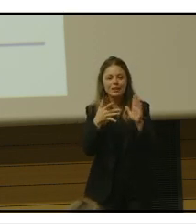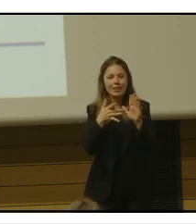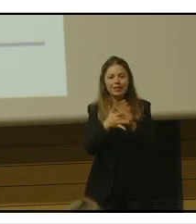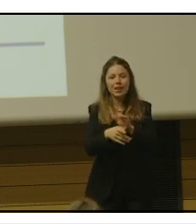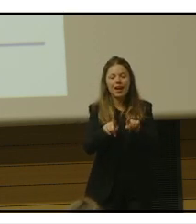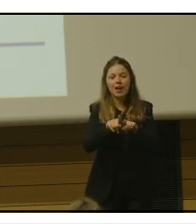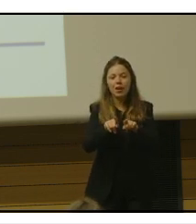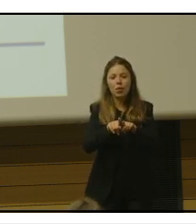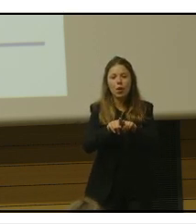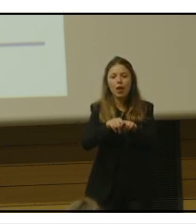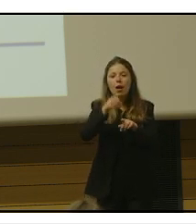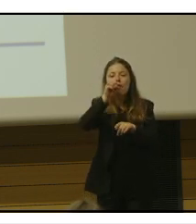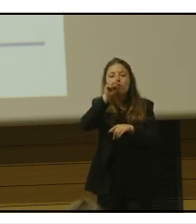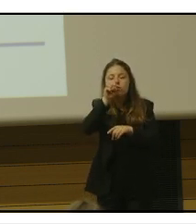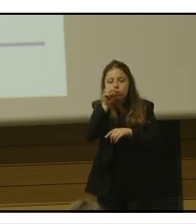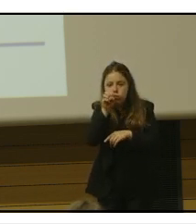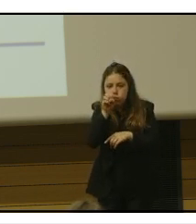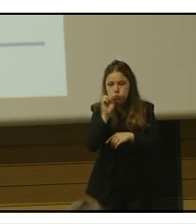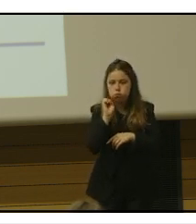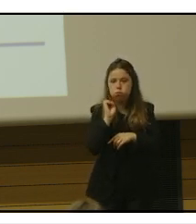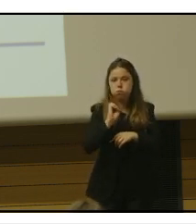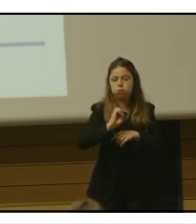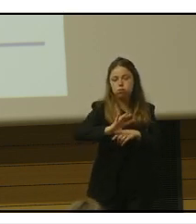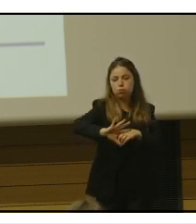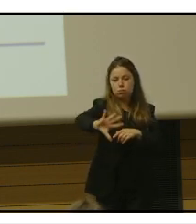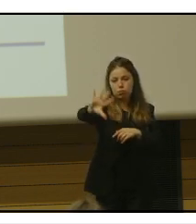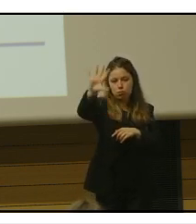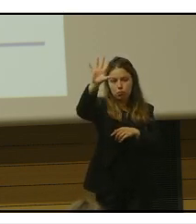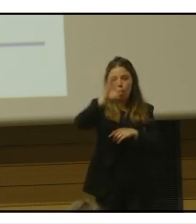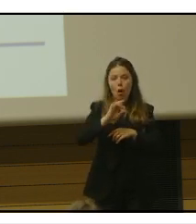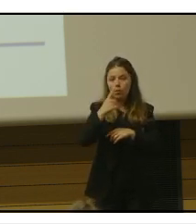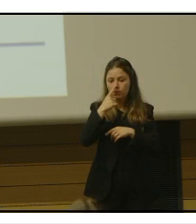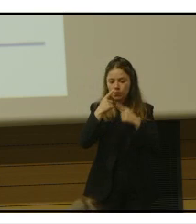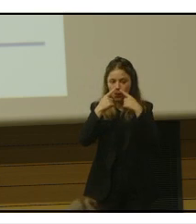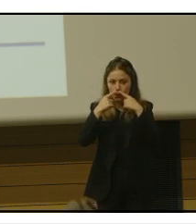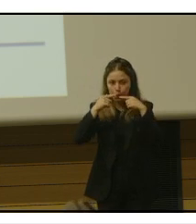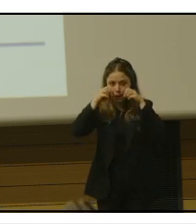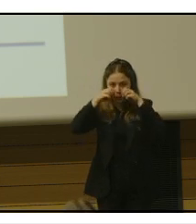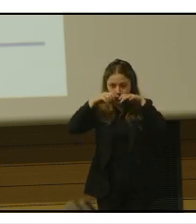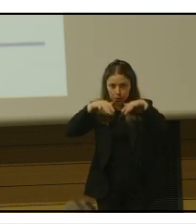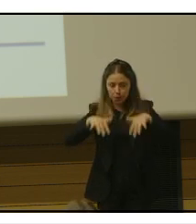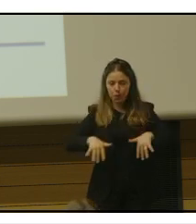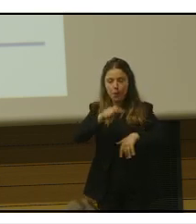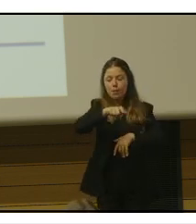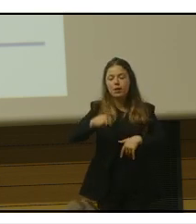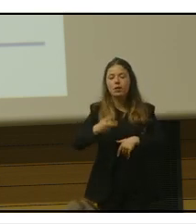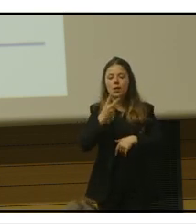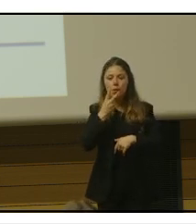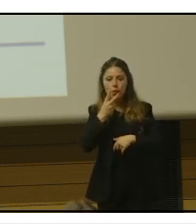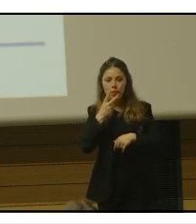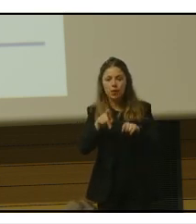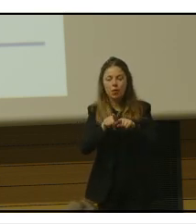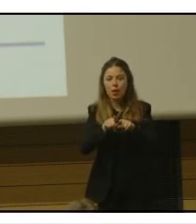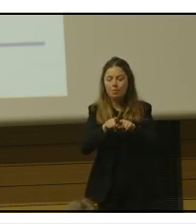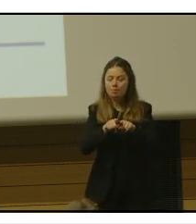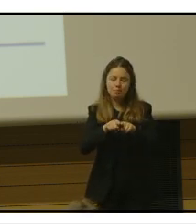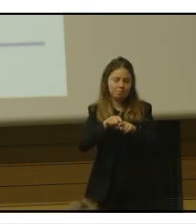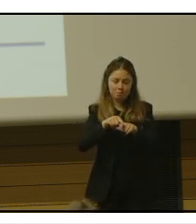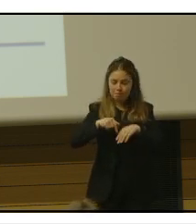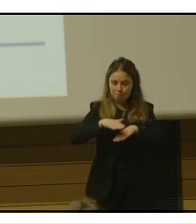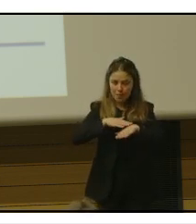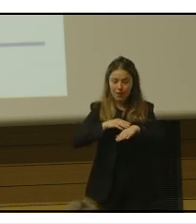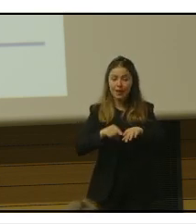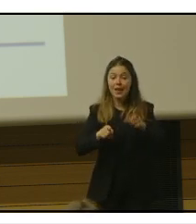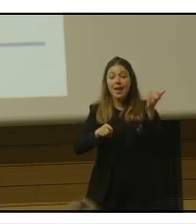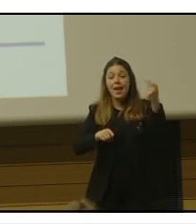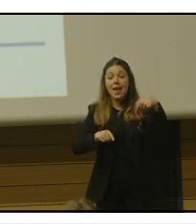esa bocanada de aire que sale de la boca o de la nariz de los fumadores, que sería esa corriente principal, que ellos,